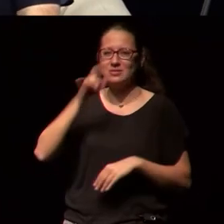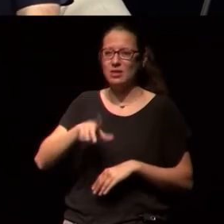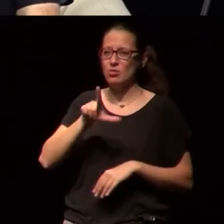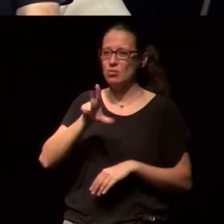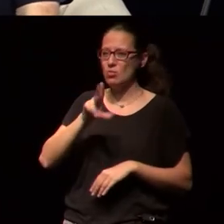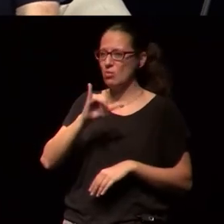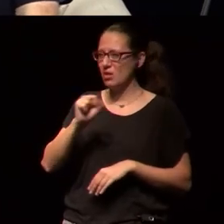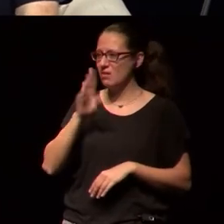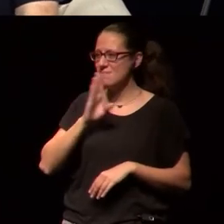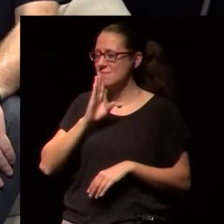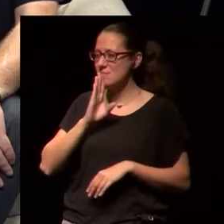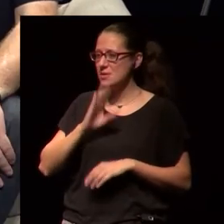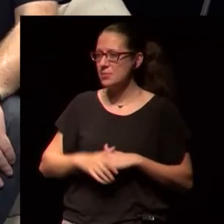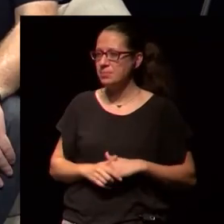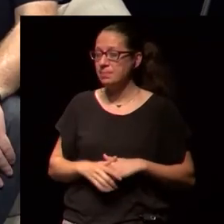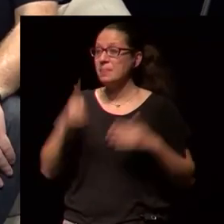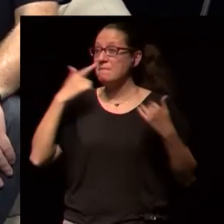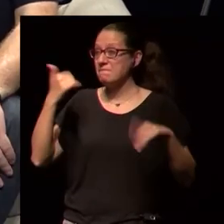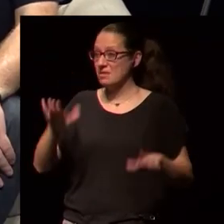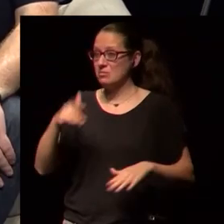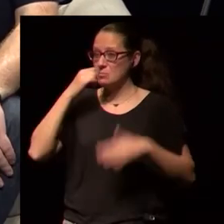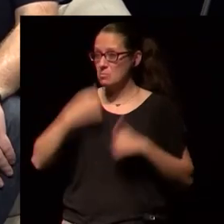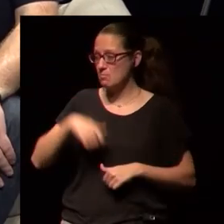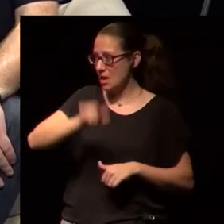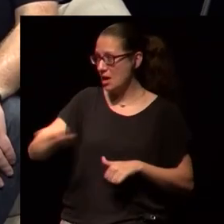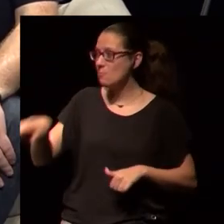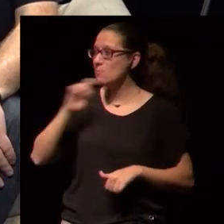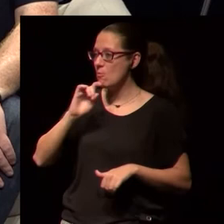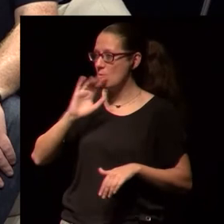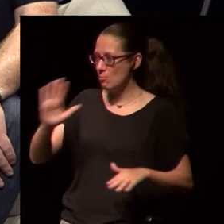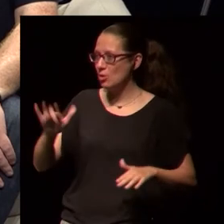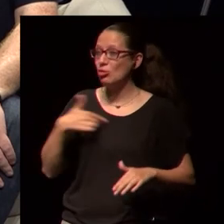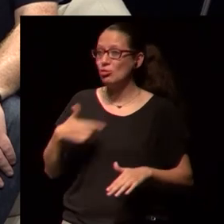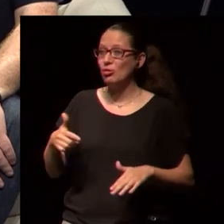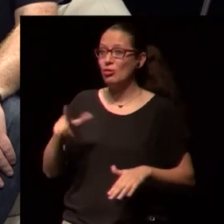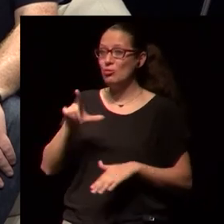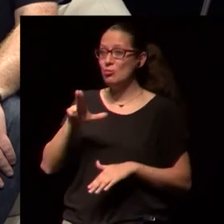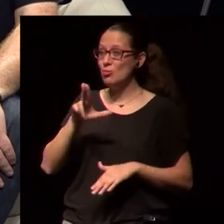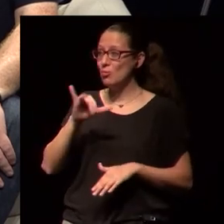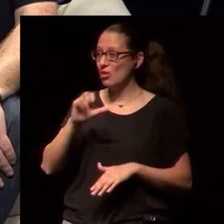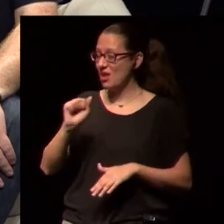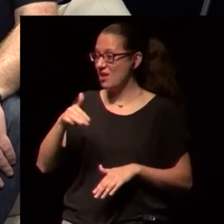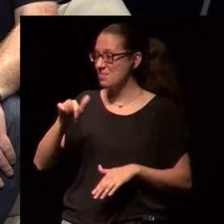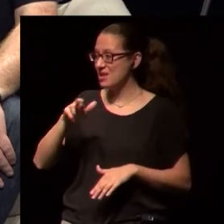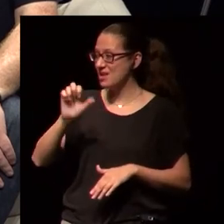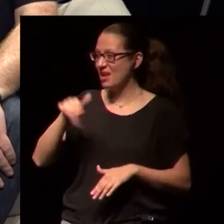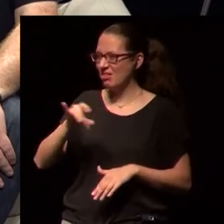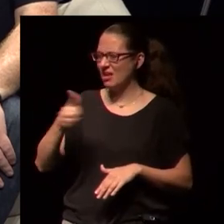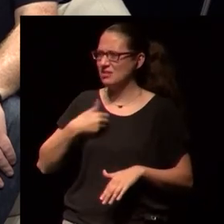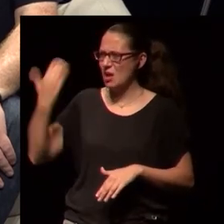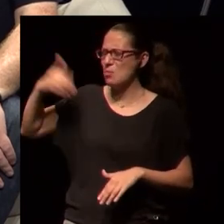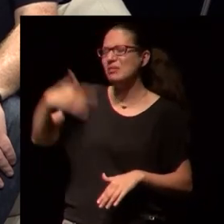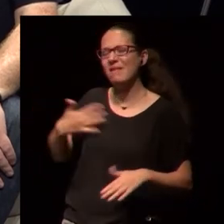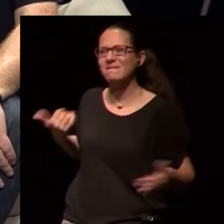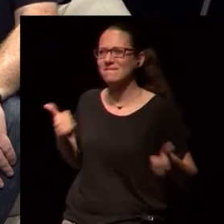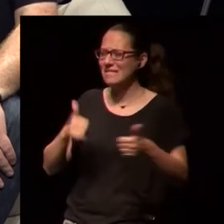Lucía. Y fijaros cómo somos los humanos, que yo llevo persiguiendo a Lucía Miranda desde hace tiempo para quererla conocer y hablar con ella.